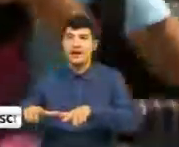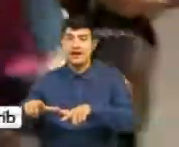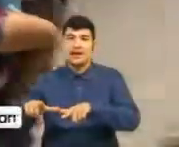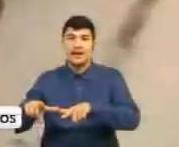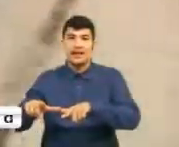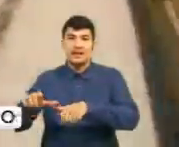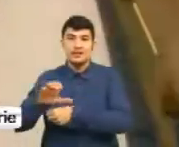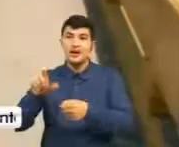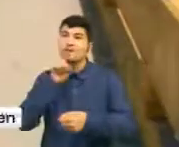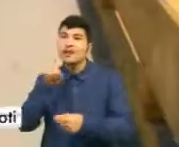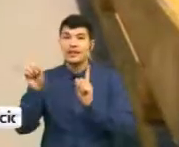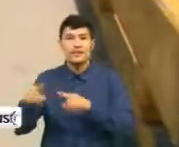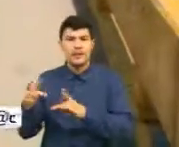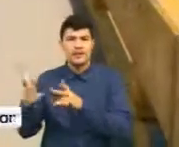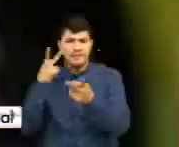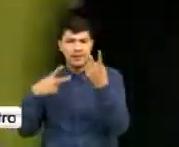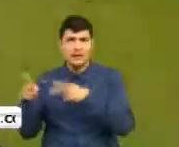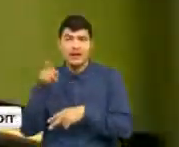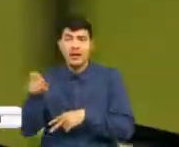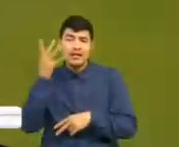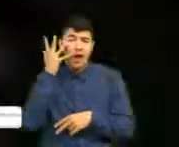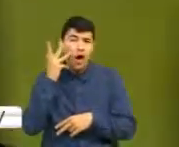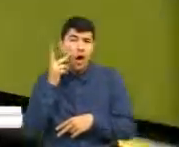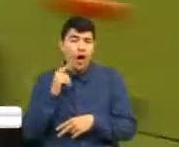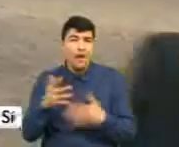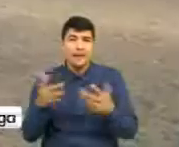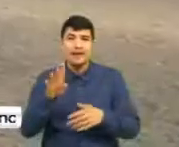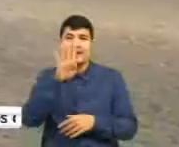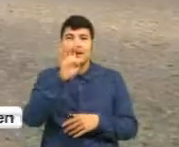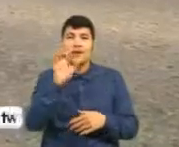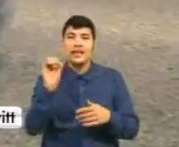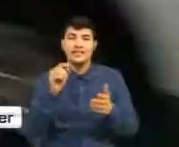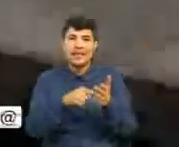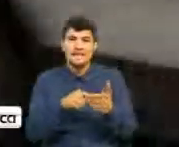recalcando que diariamente esta vía es utilizada por cerca de 90.000 vehículos